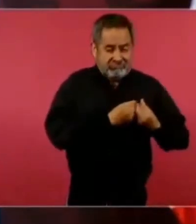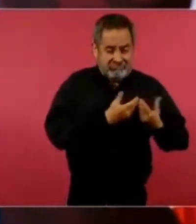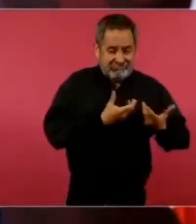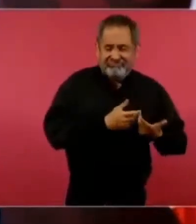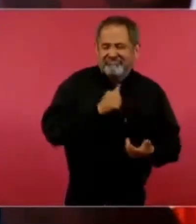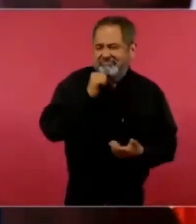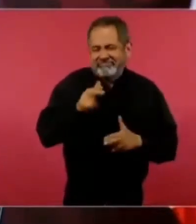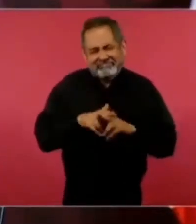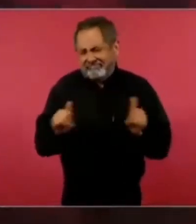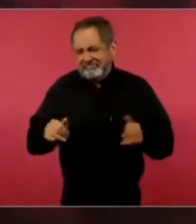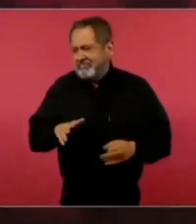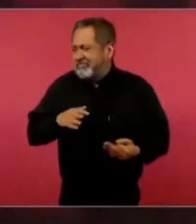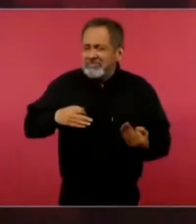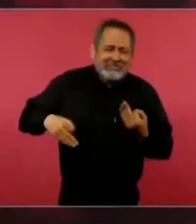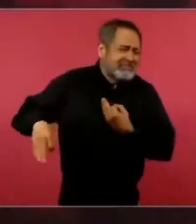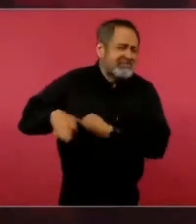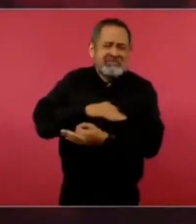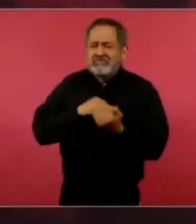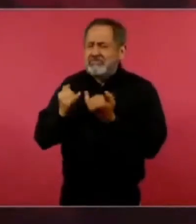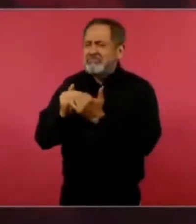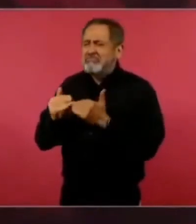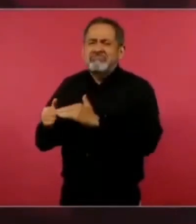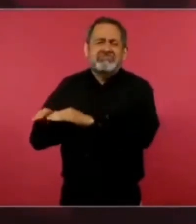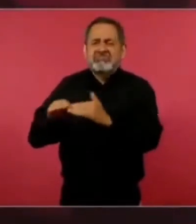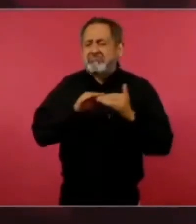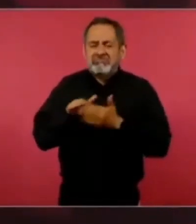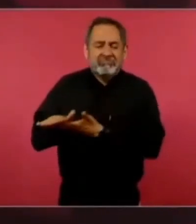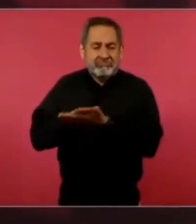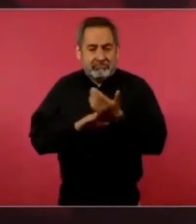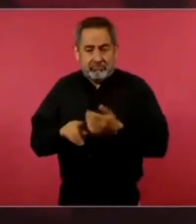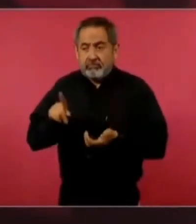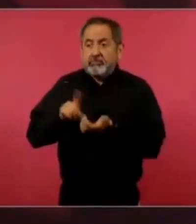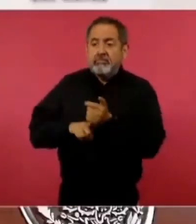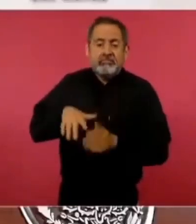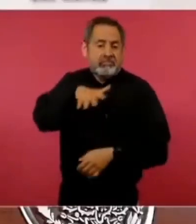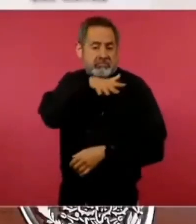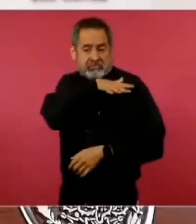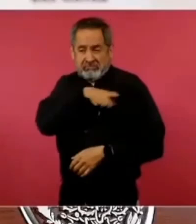No hay ningún general de división multimillonario.